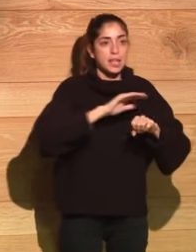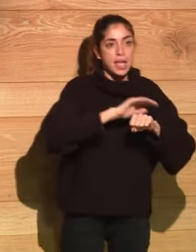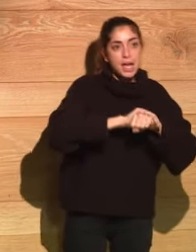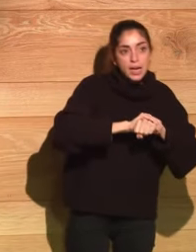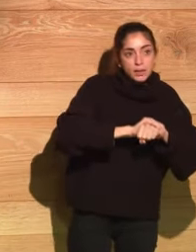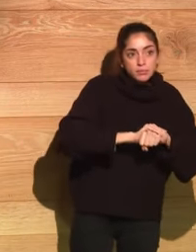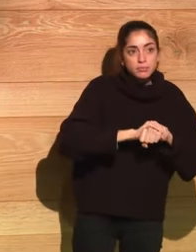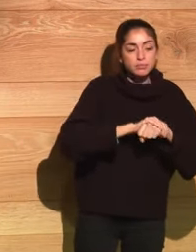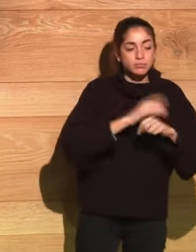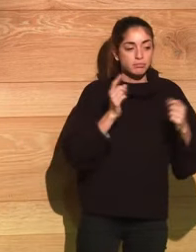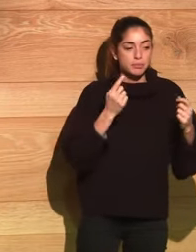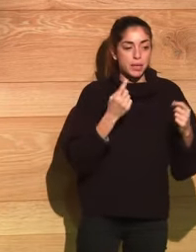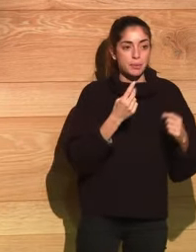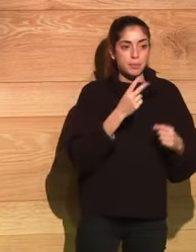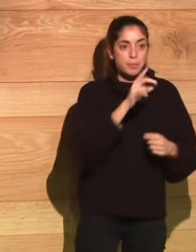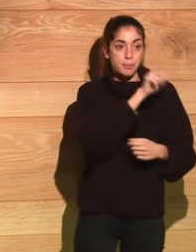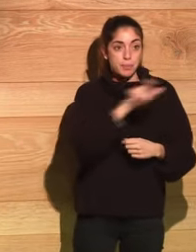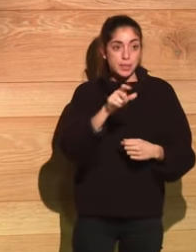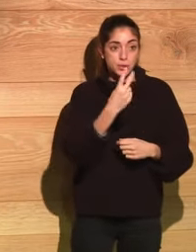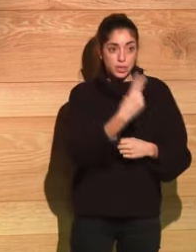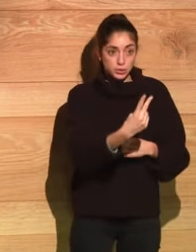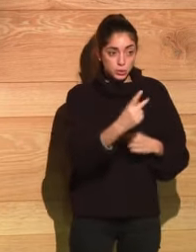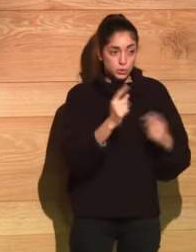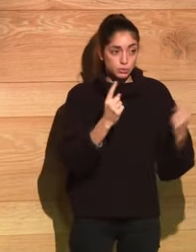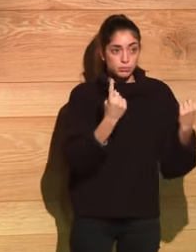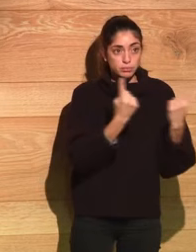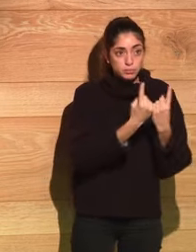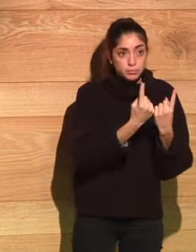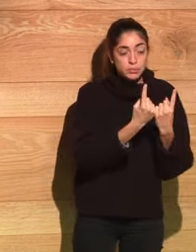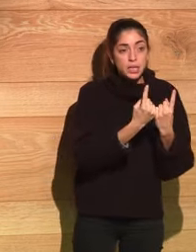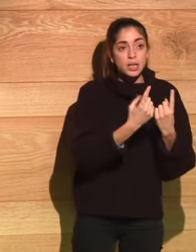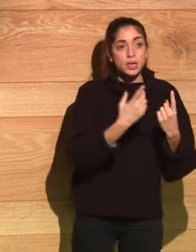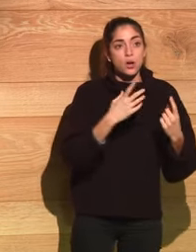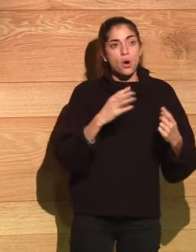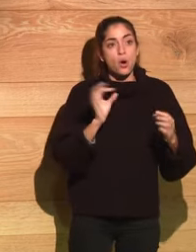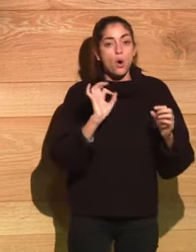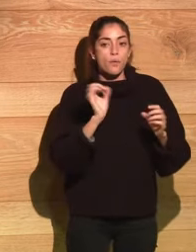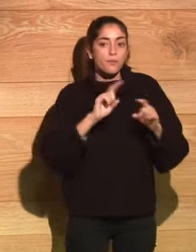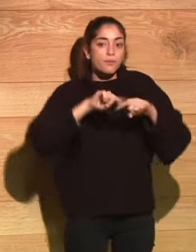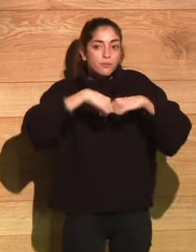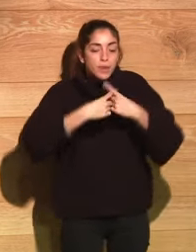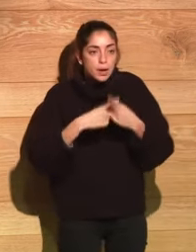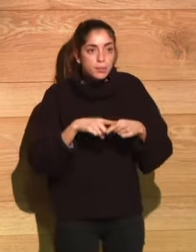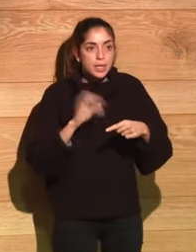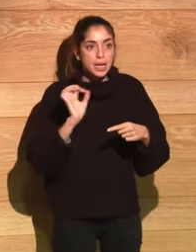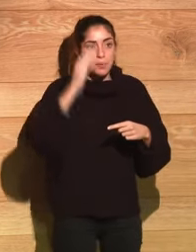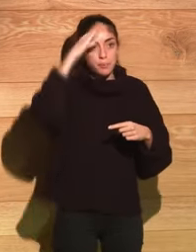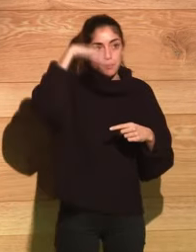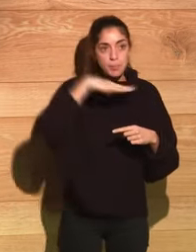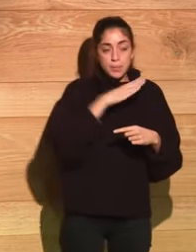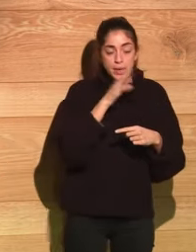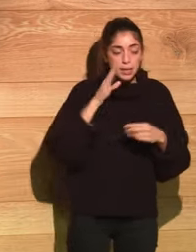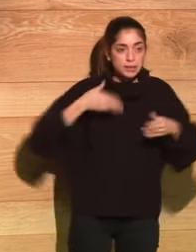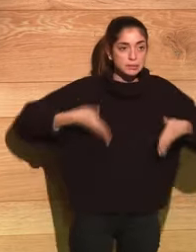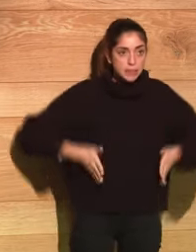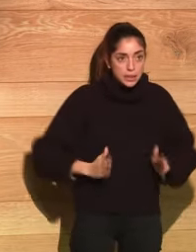entre ellos, sea incluso familiarmente, ¿no? Un padre, un hijo,